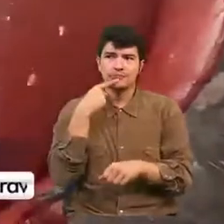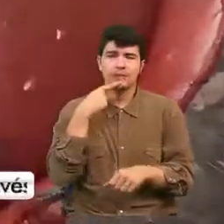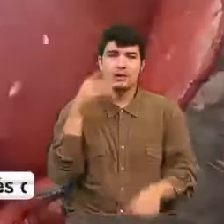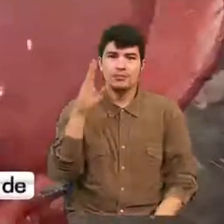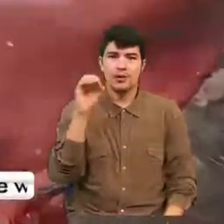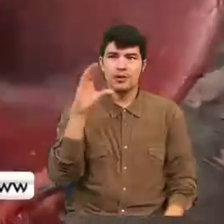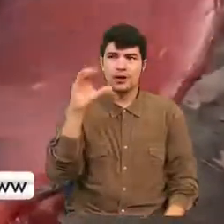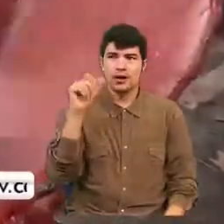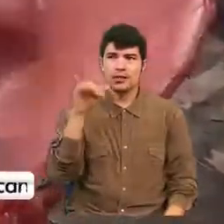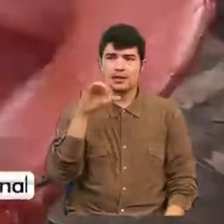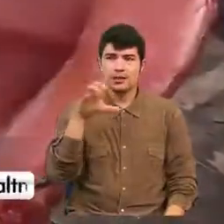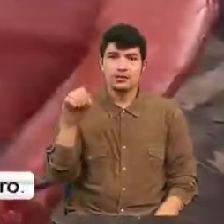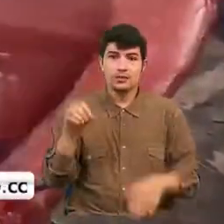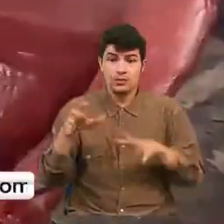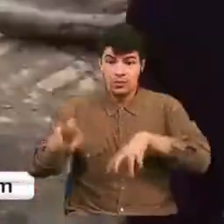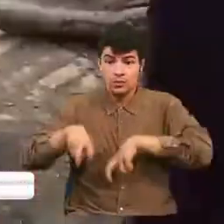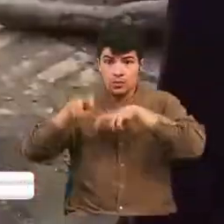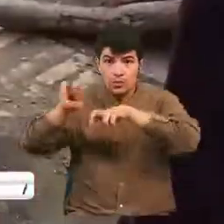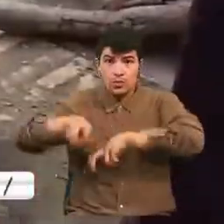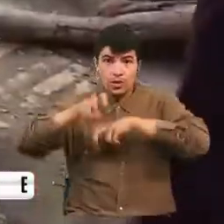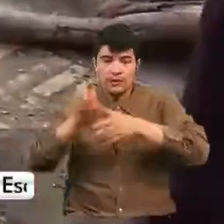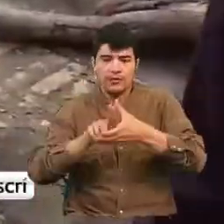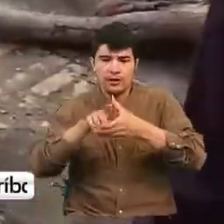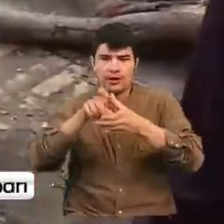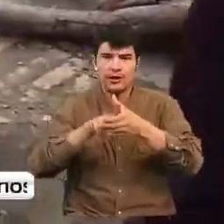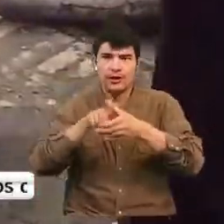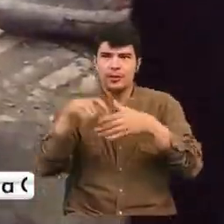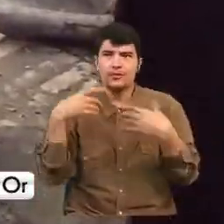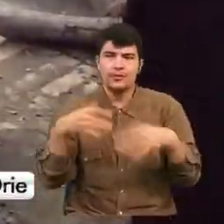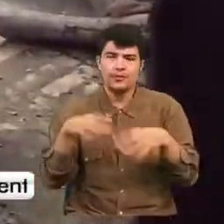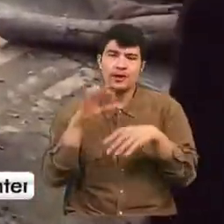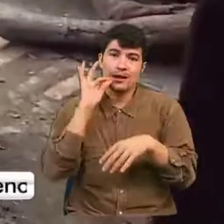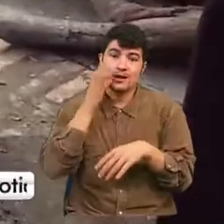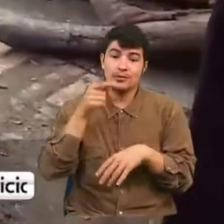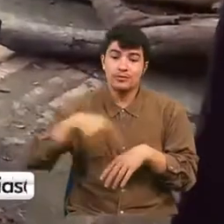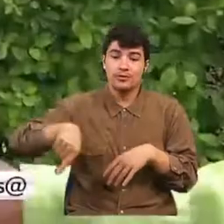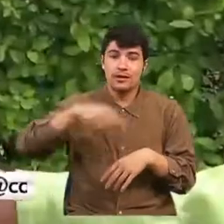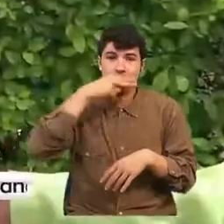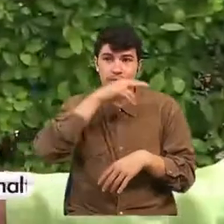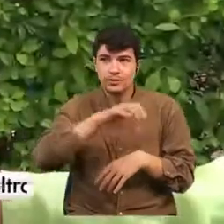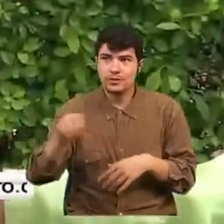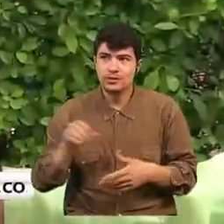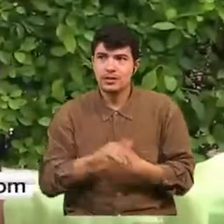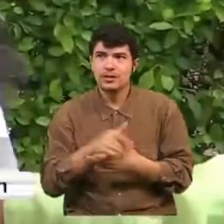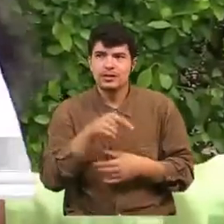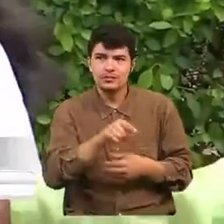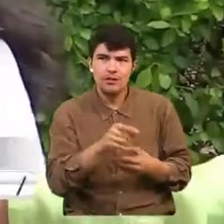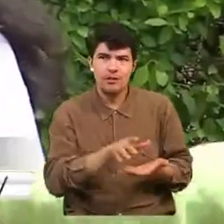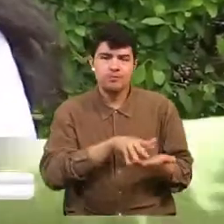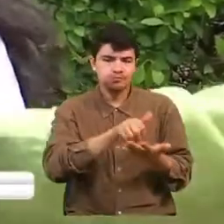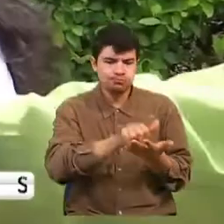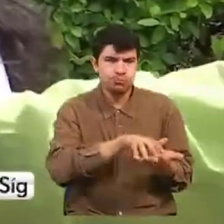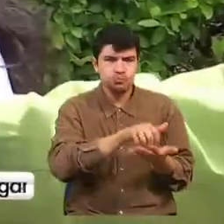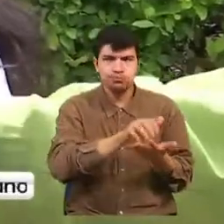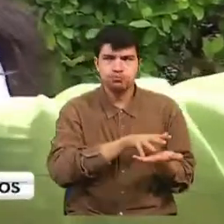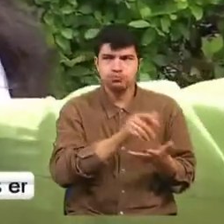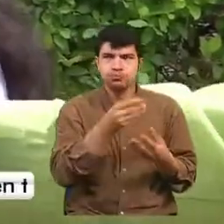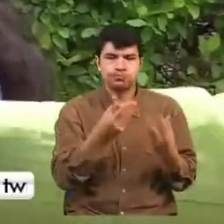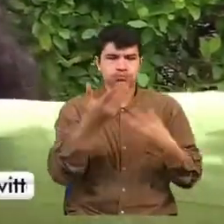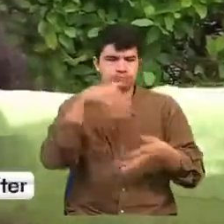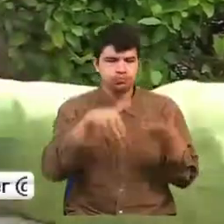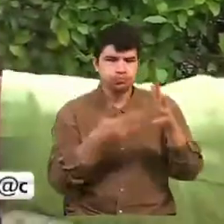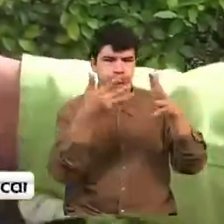tierra. Los cultivos de guayaba se convirtieron en la golosina de nuestros niños. Es una jalea que se mezcla con